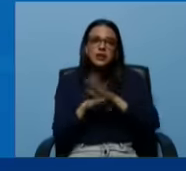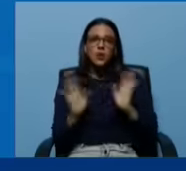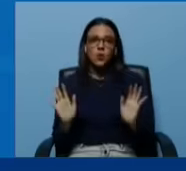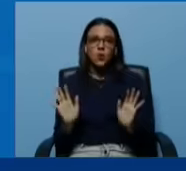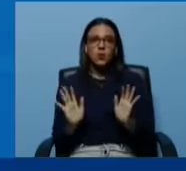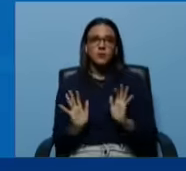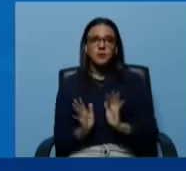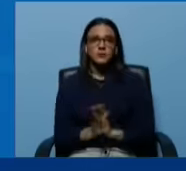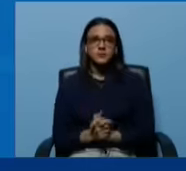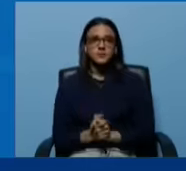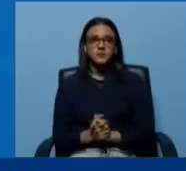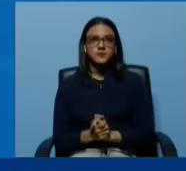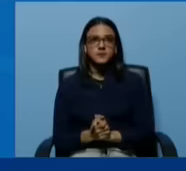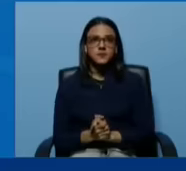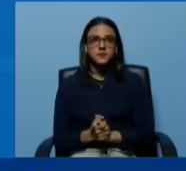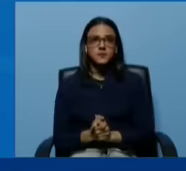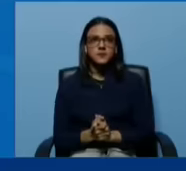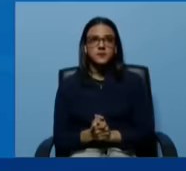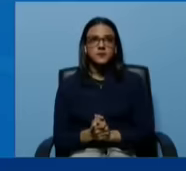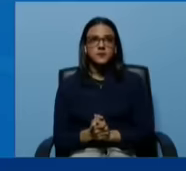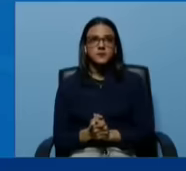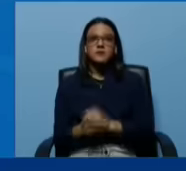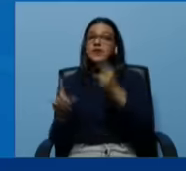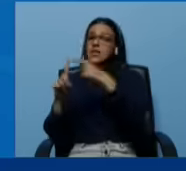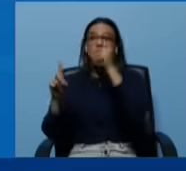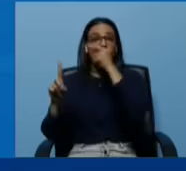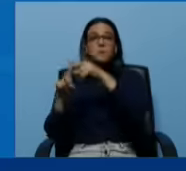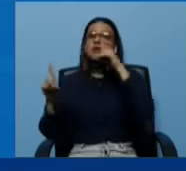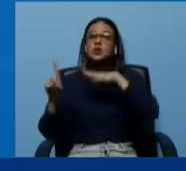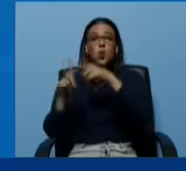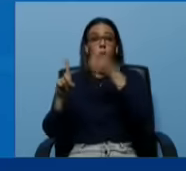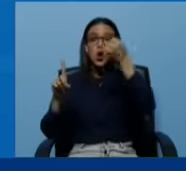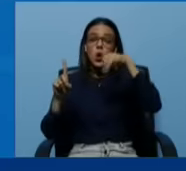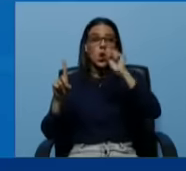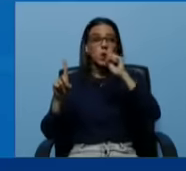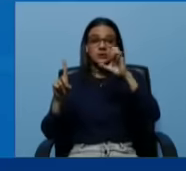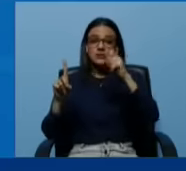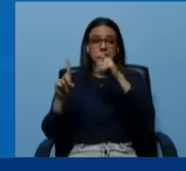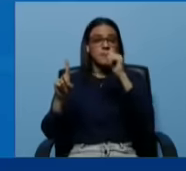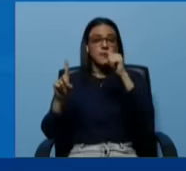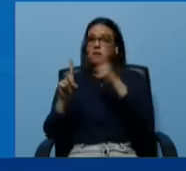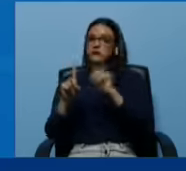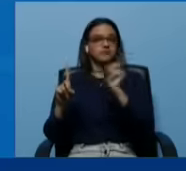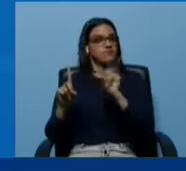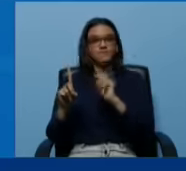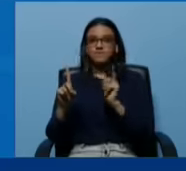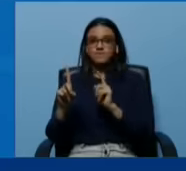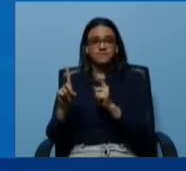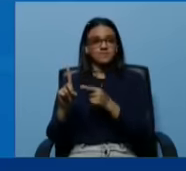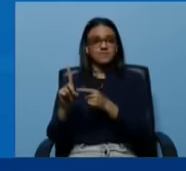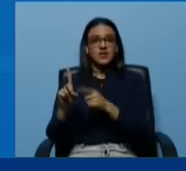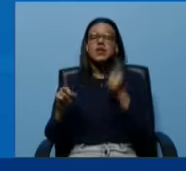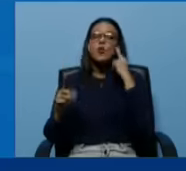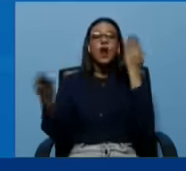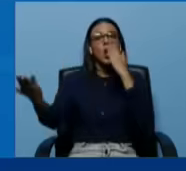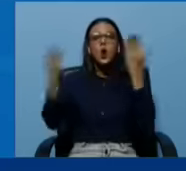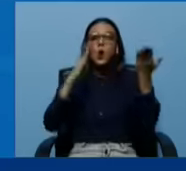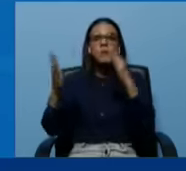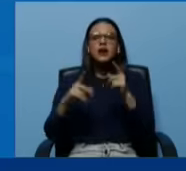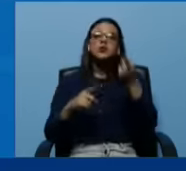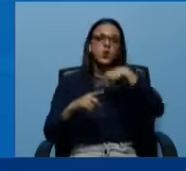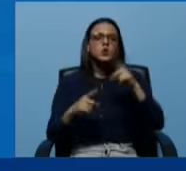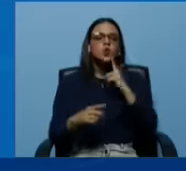inteligentes. Y él no es ni noble ni inteligente. Así que creo que la comparación debe ser